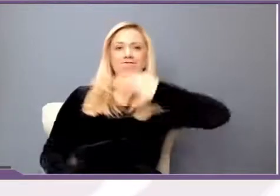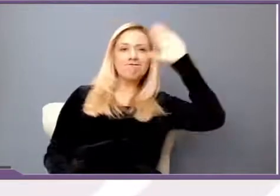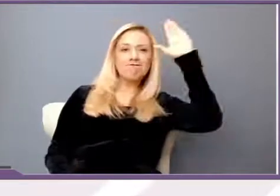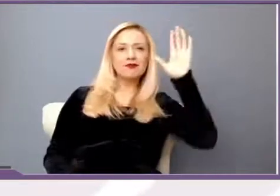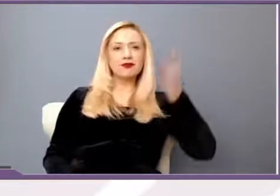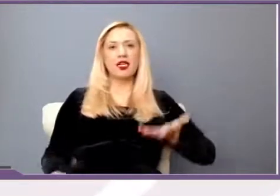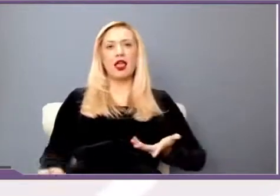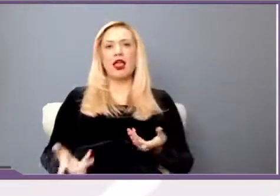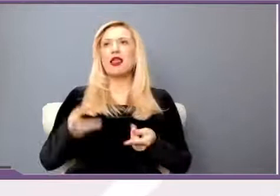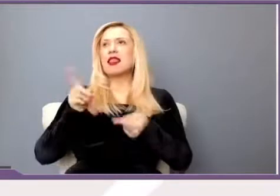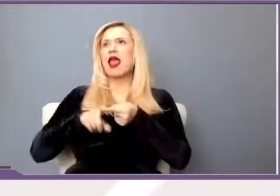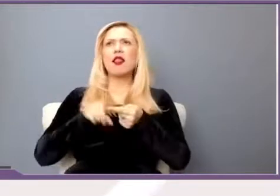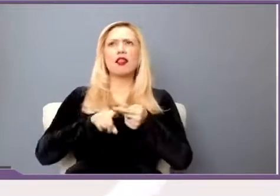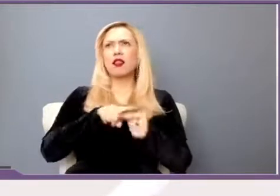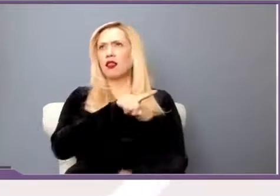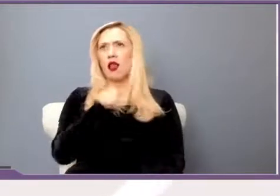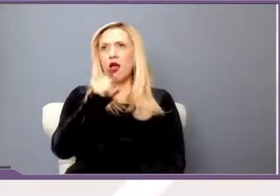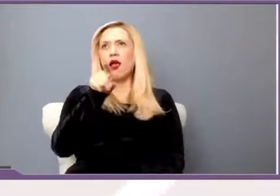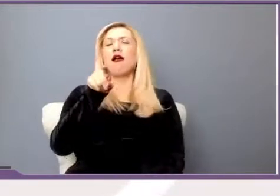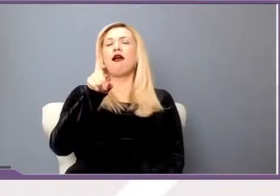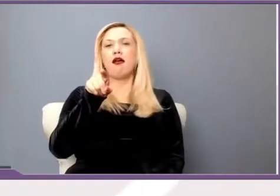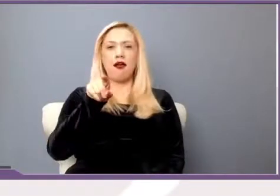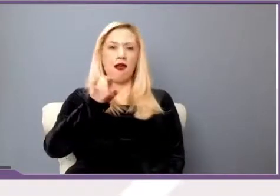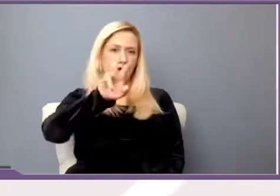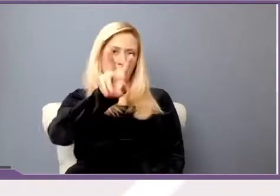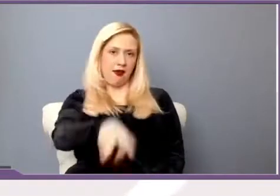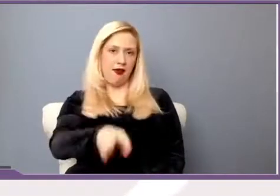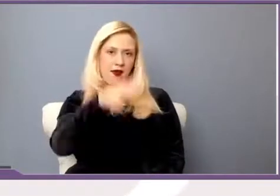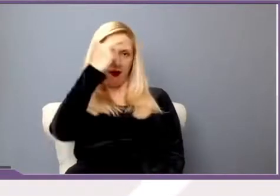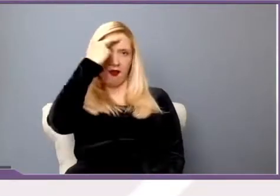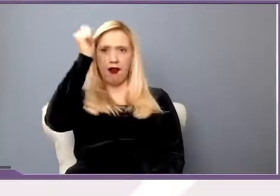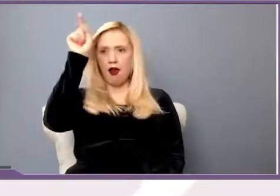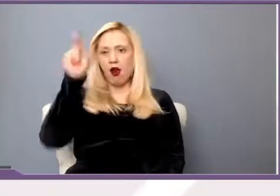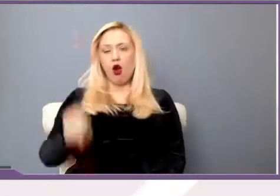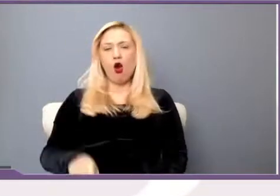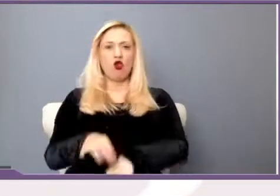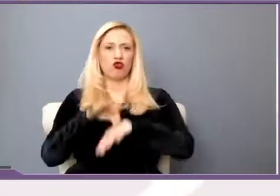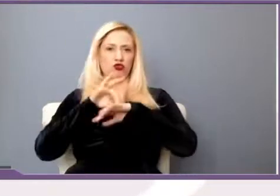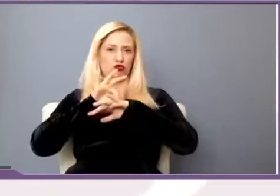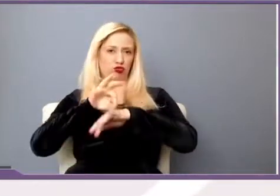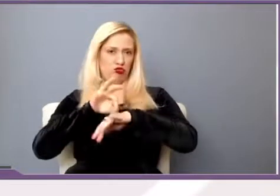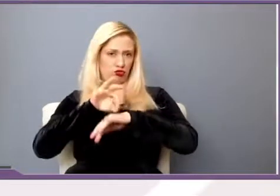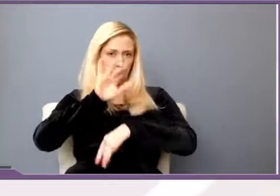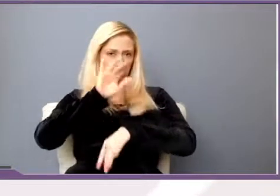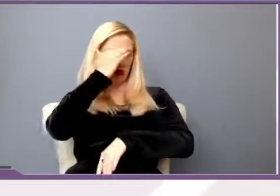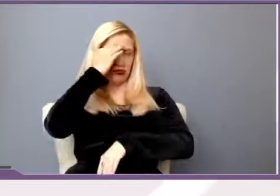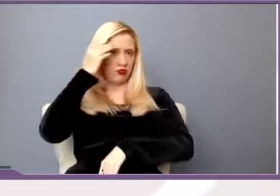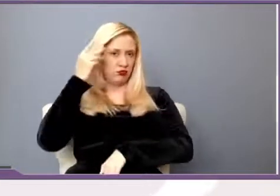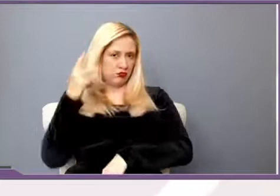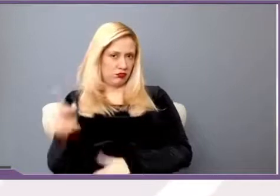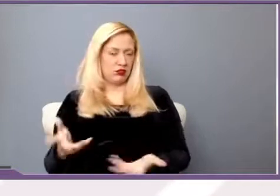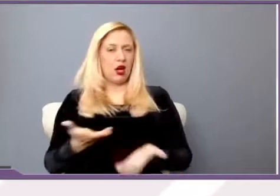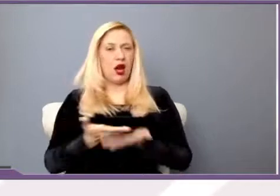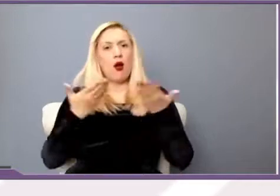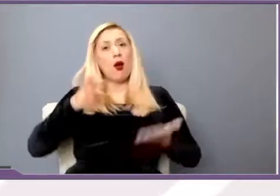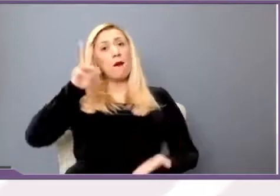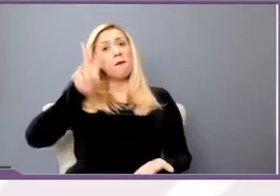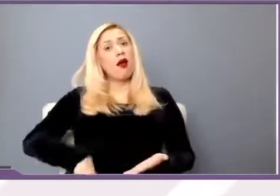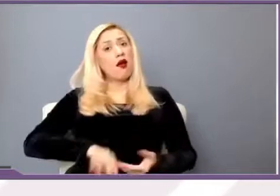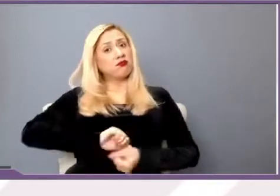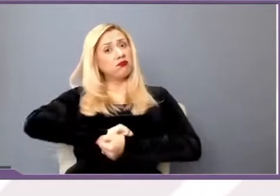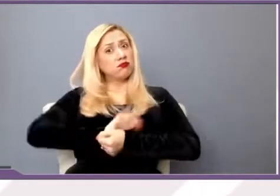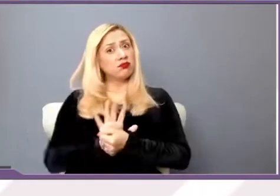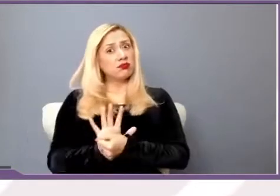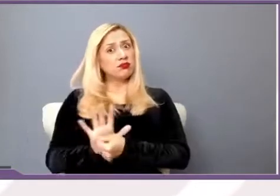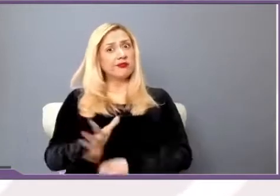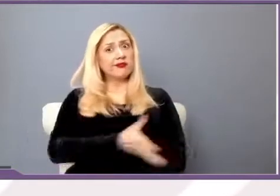escuchamos qué y a qué le damos validez. En este momento de la vida, en este contexto histórico que estamos viviendo, la salud, y más